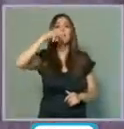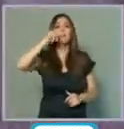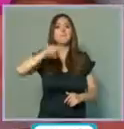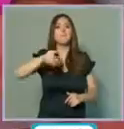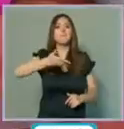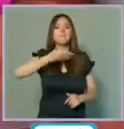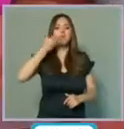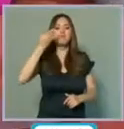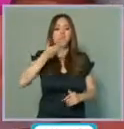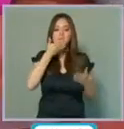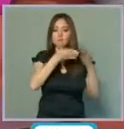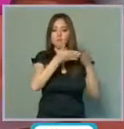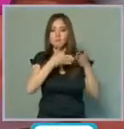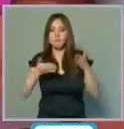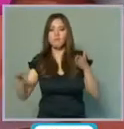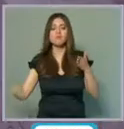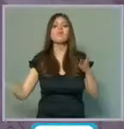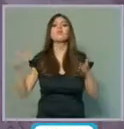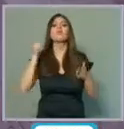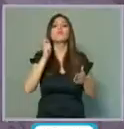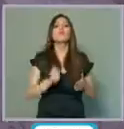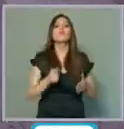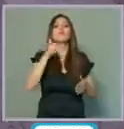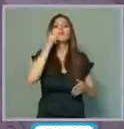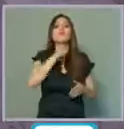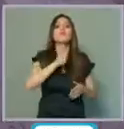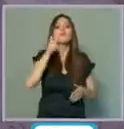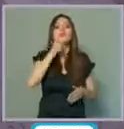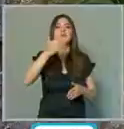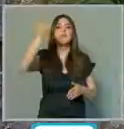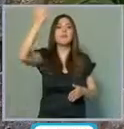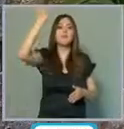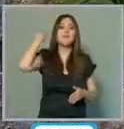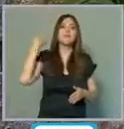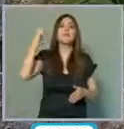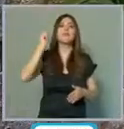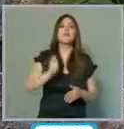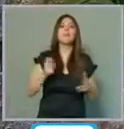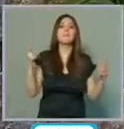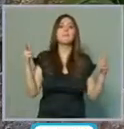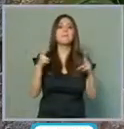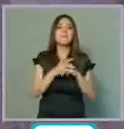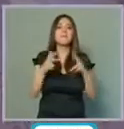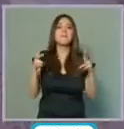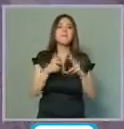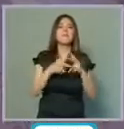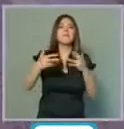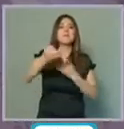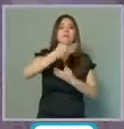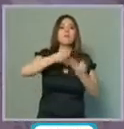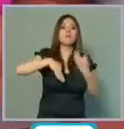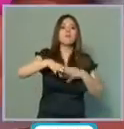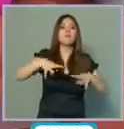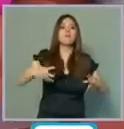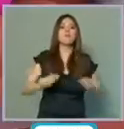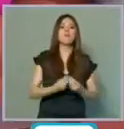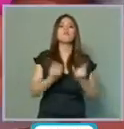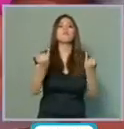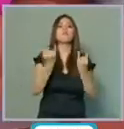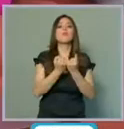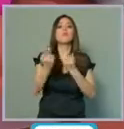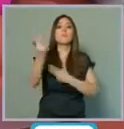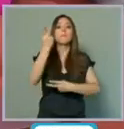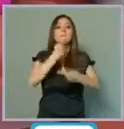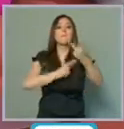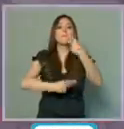desde el día de hoy, desde entonces nos dedicábamos a pelear entre nosotros y a pedir dinero prestado. México para